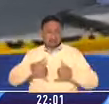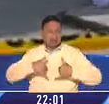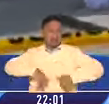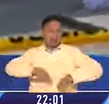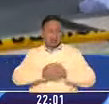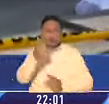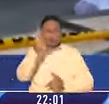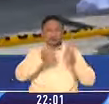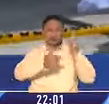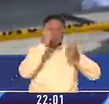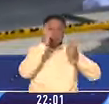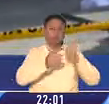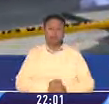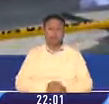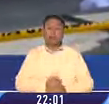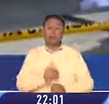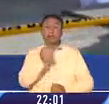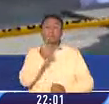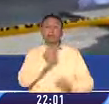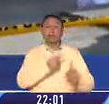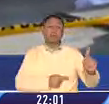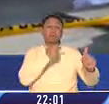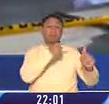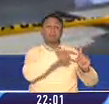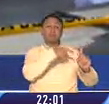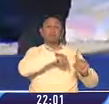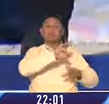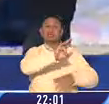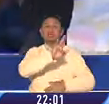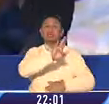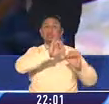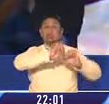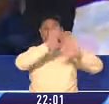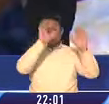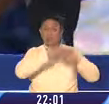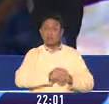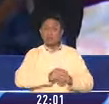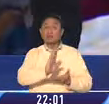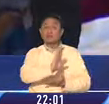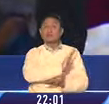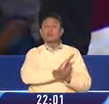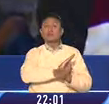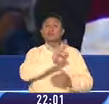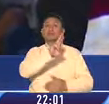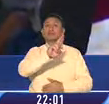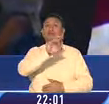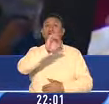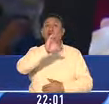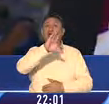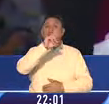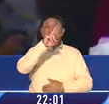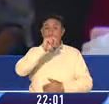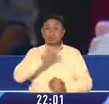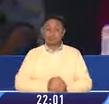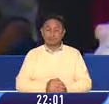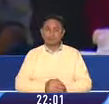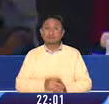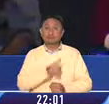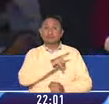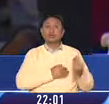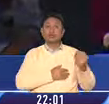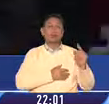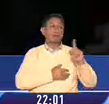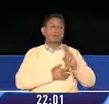arrebatando vidas. El primer asesinato ocurrió a las 7 de la mañana en la Ciudadela El Recreo, quinta etapa, cuando este joven de